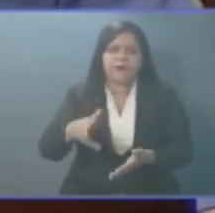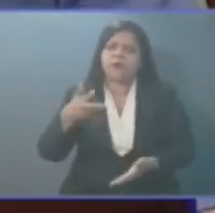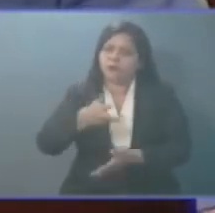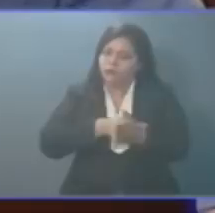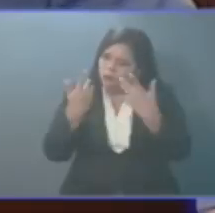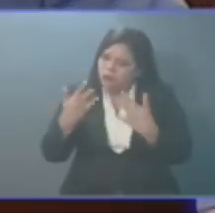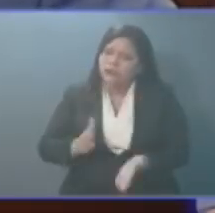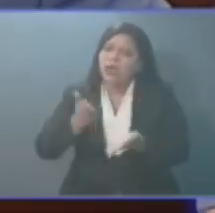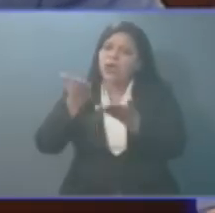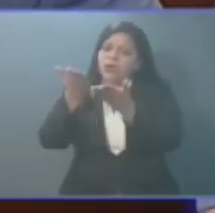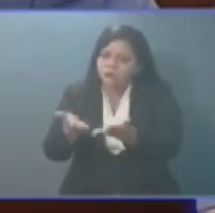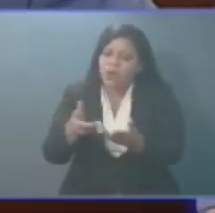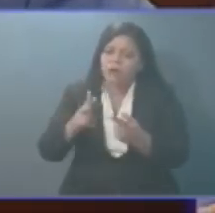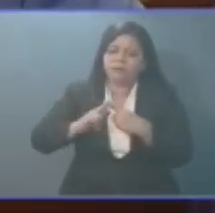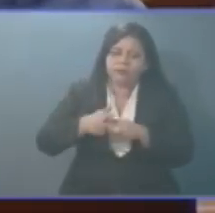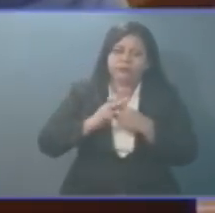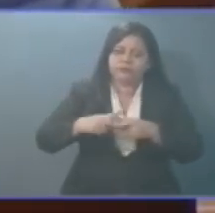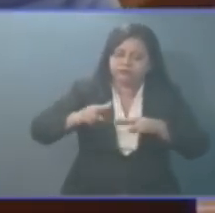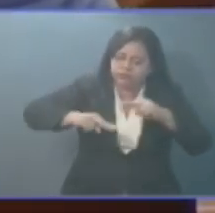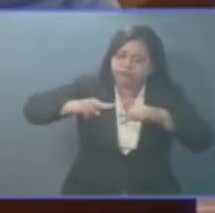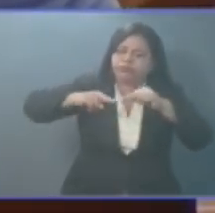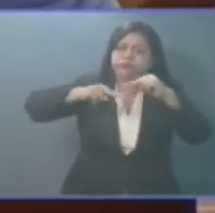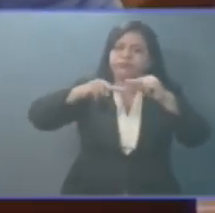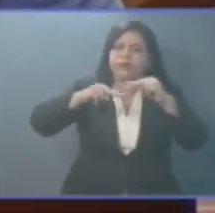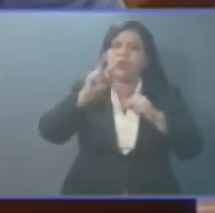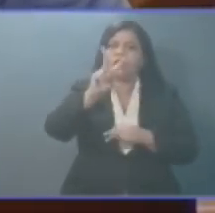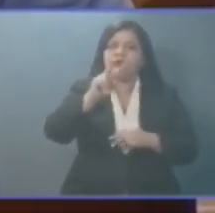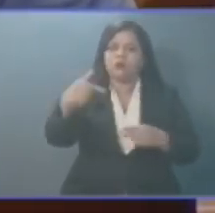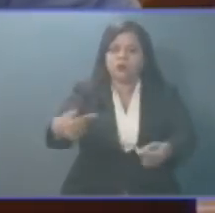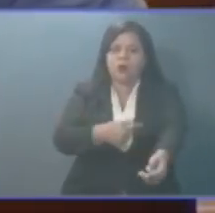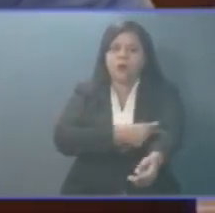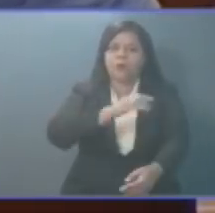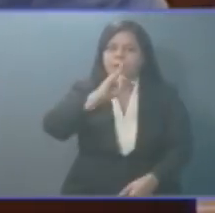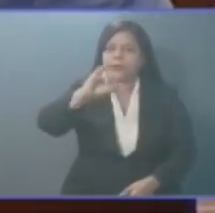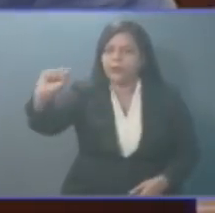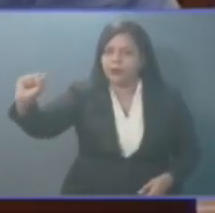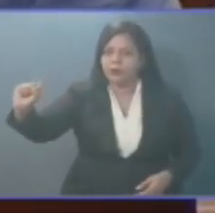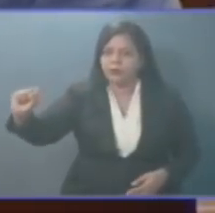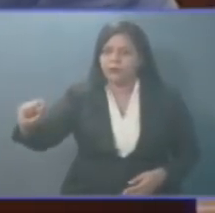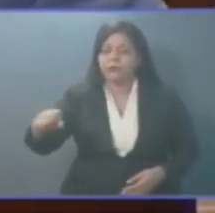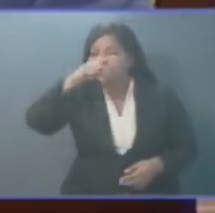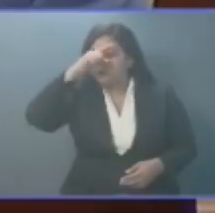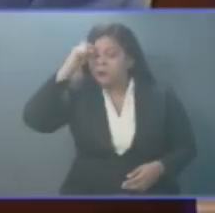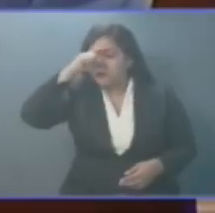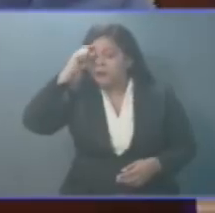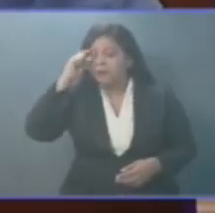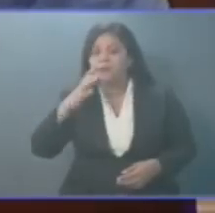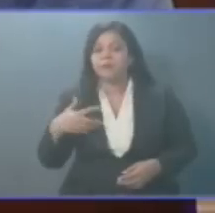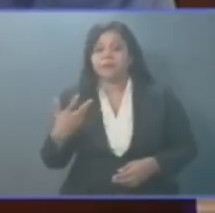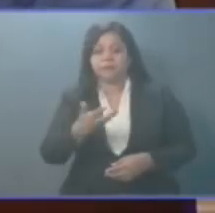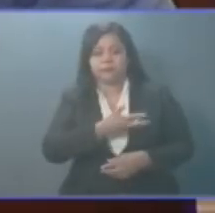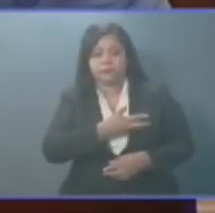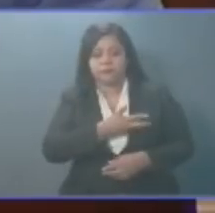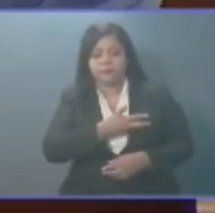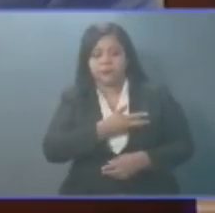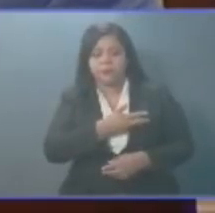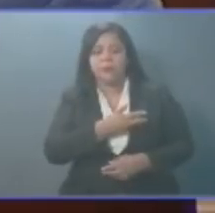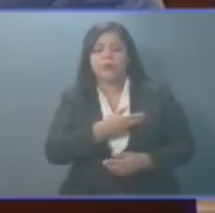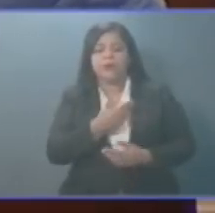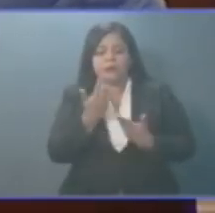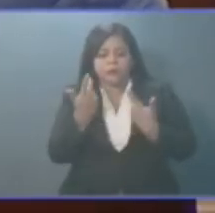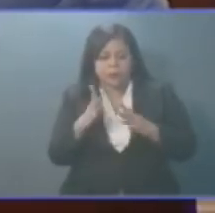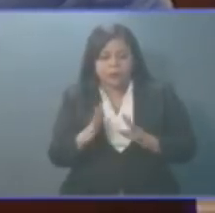Nacional y 2 hospitales del Seguro Social. En esta labor titánica y con el tiempo en nuestra contra, nos